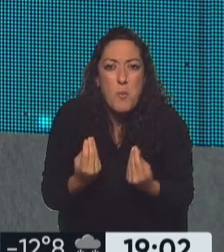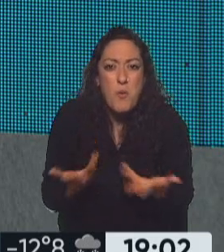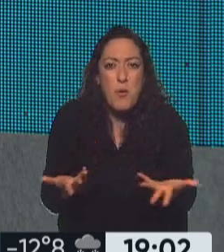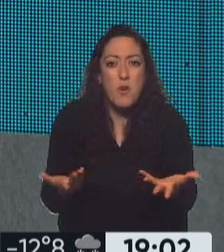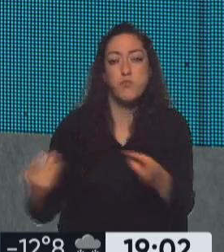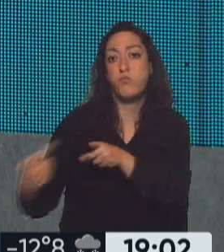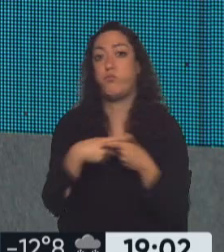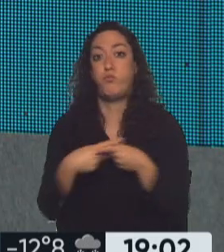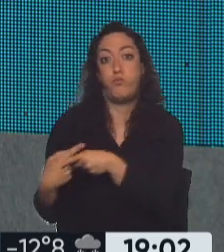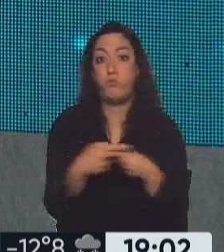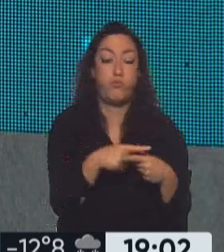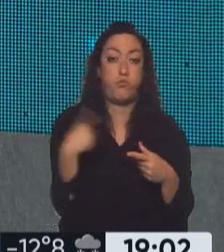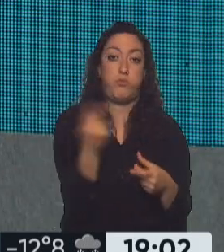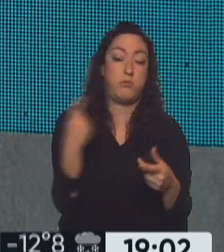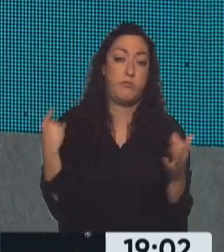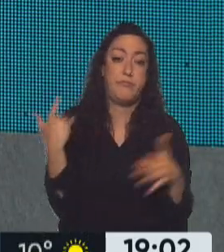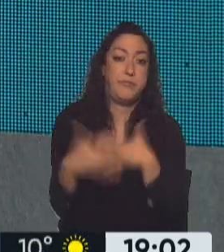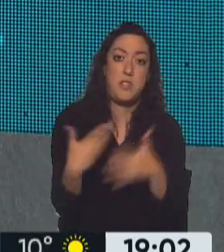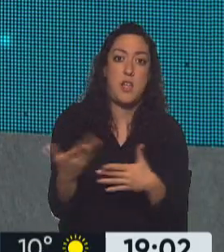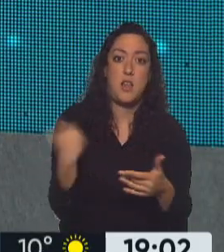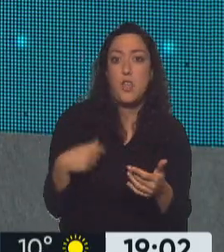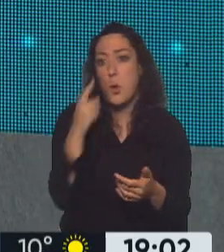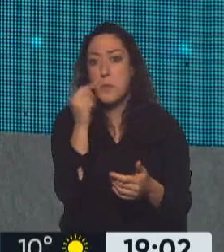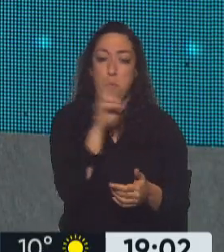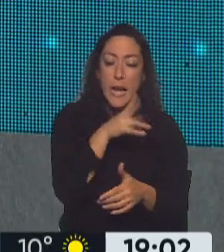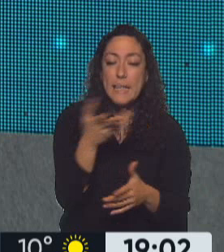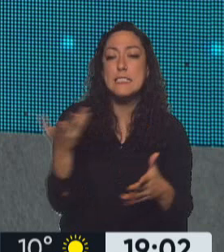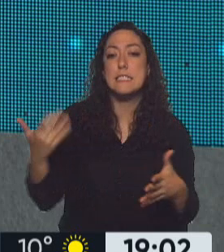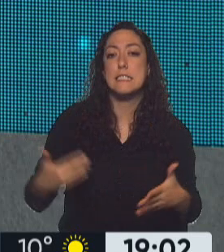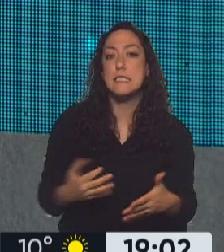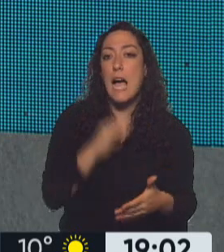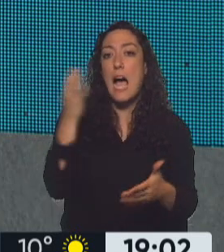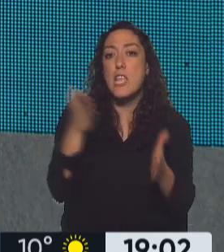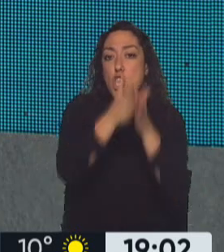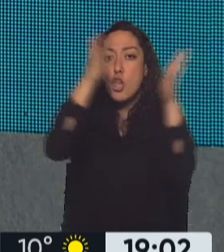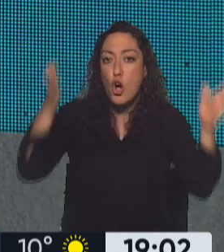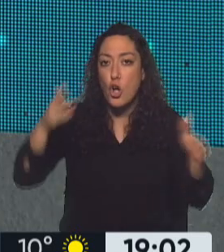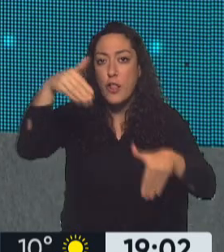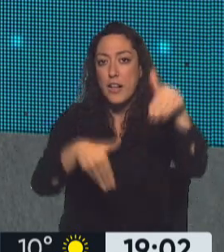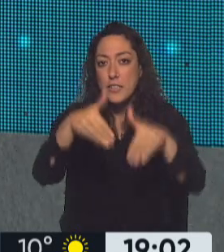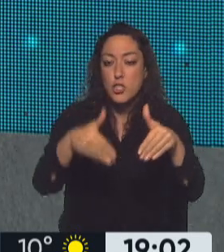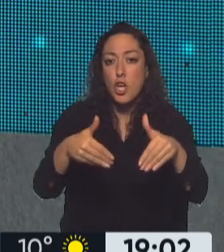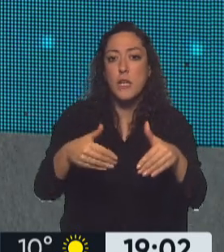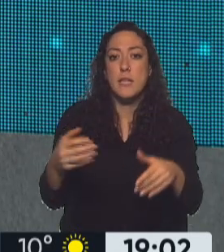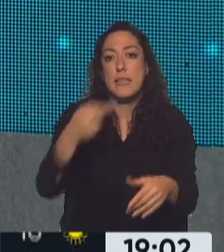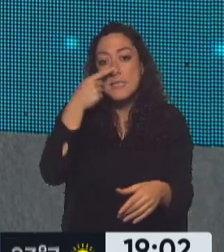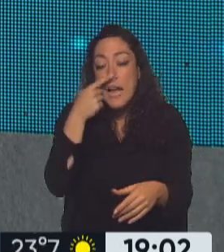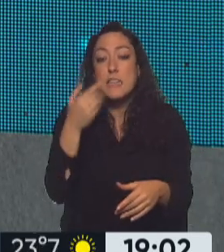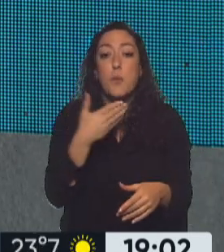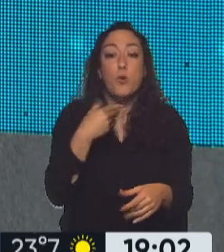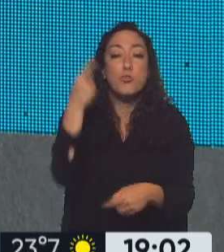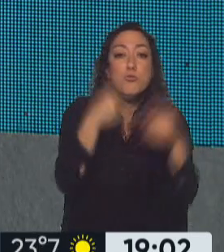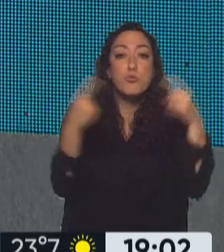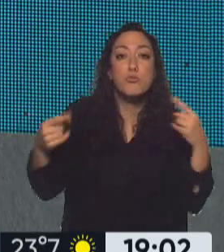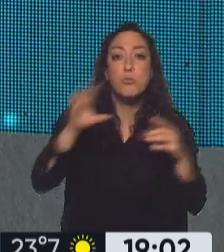la discusión que estamos llevando adelante argentinos argentinas en un año de elecciones es muy interesante poder escuchar las voces de diferentes lugares del